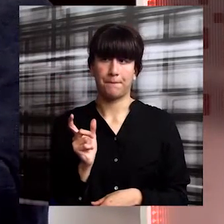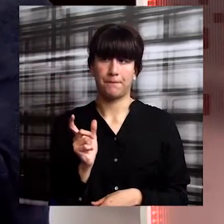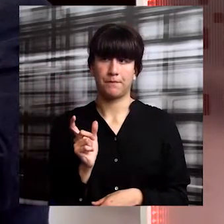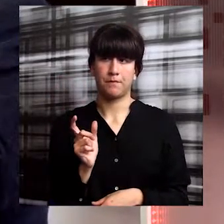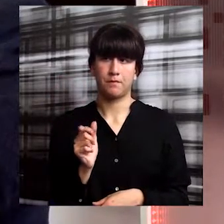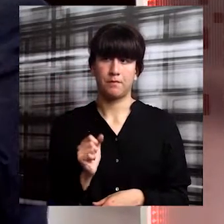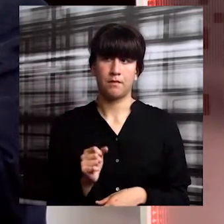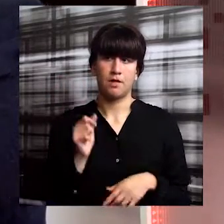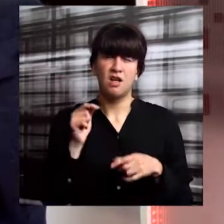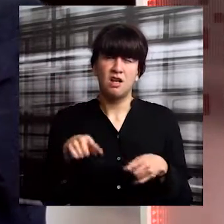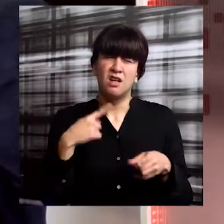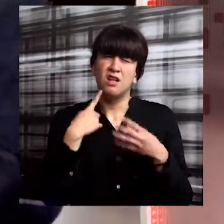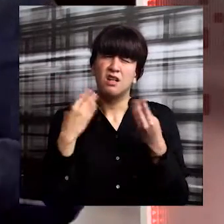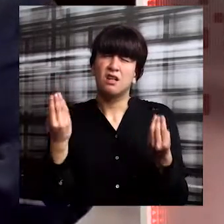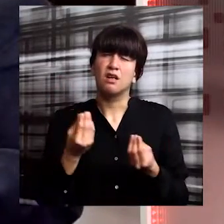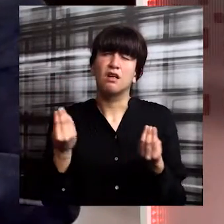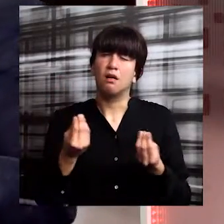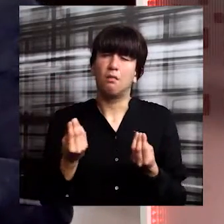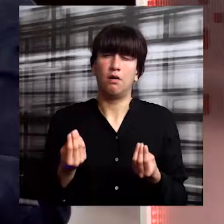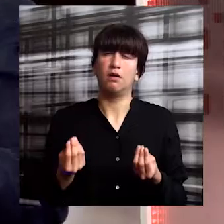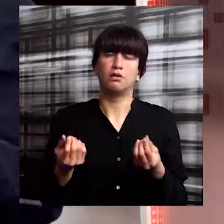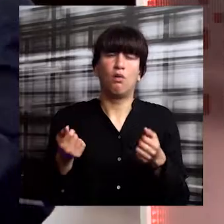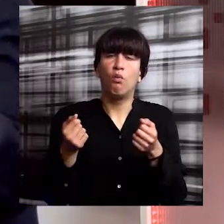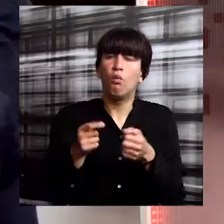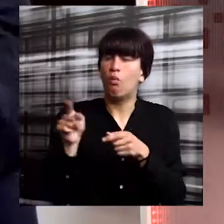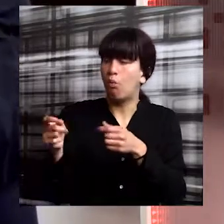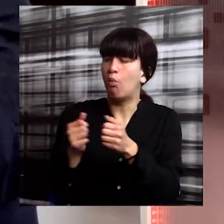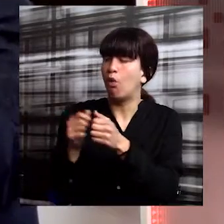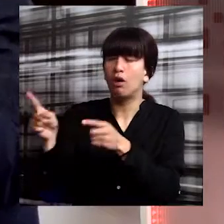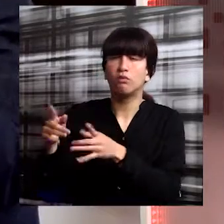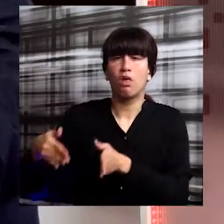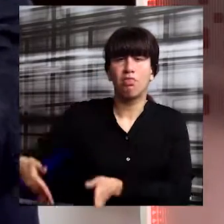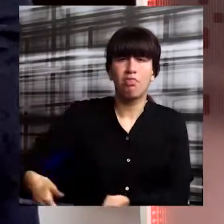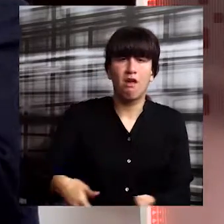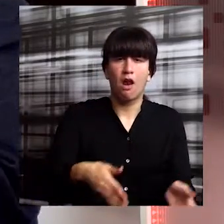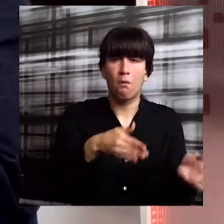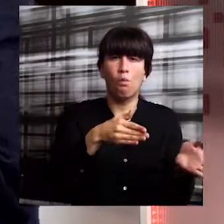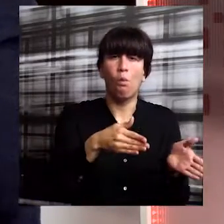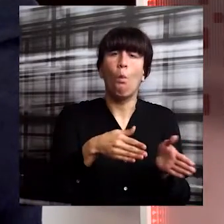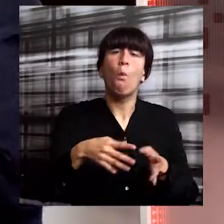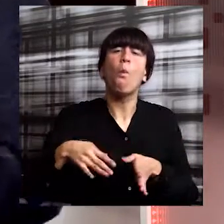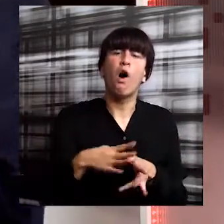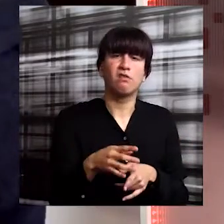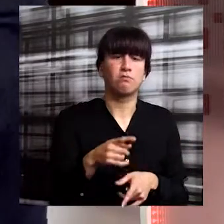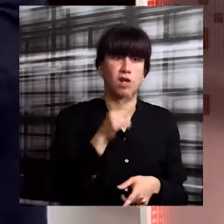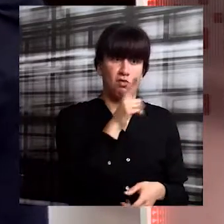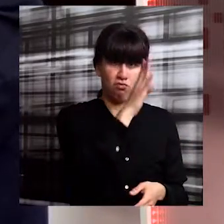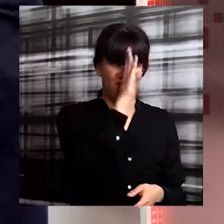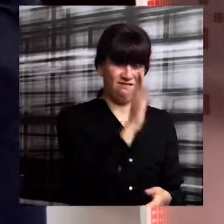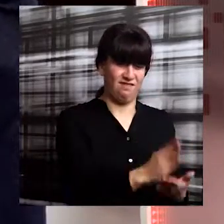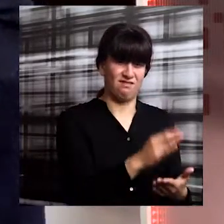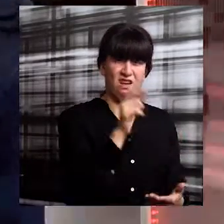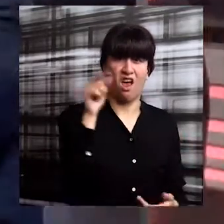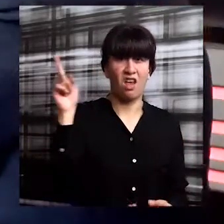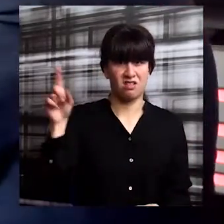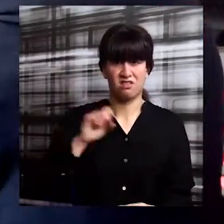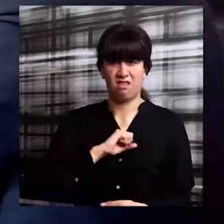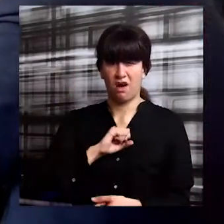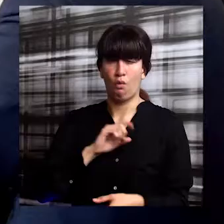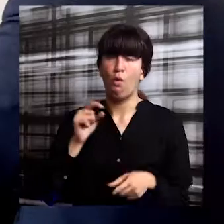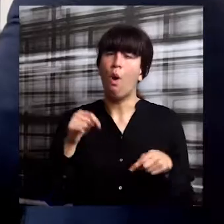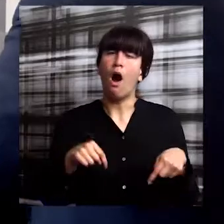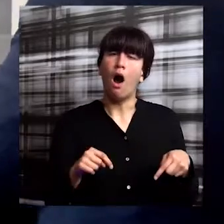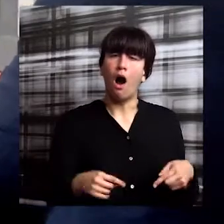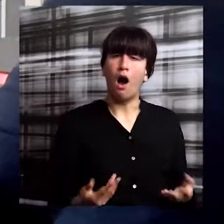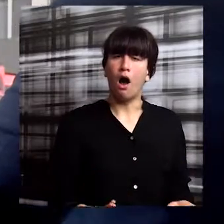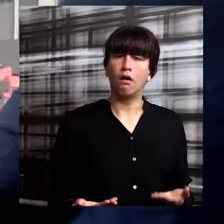región. ¿Qué pasa con aquello del muelle? ¿Se va a decidir en Santiago o se va a decidir acá? Mira, en esto hay que ser muy responsable, Bernardo.